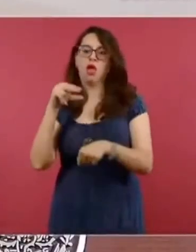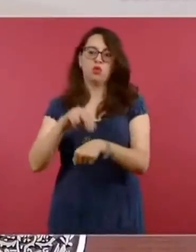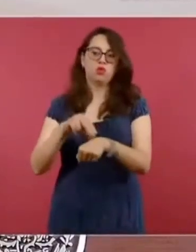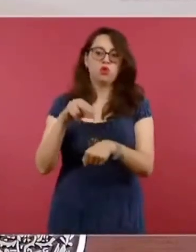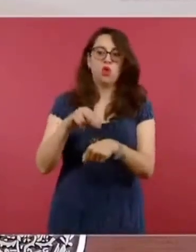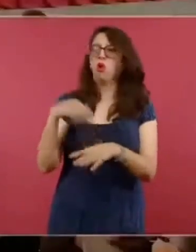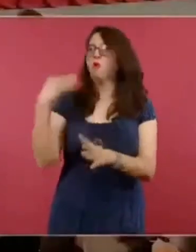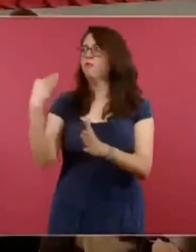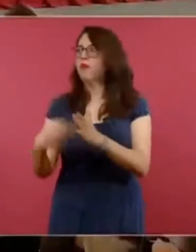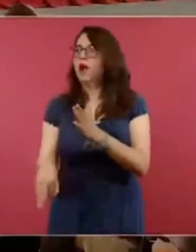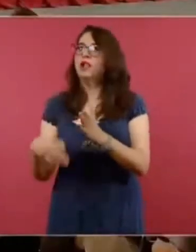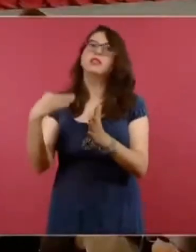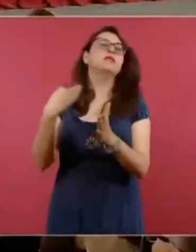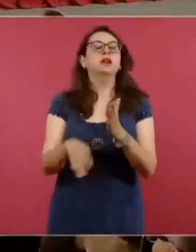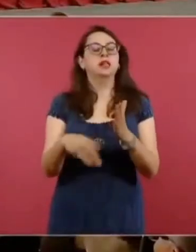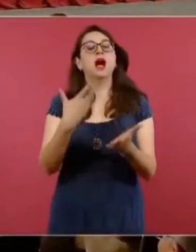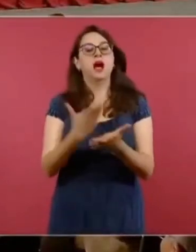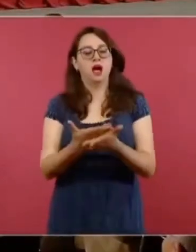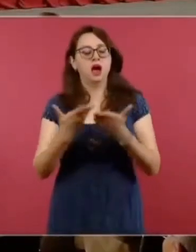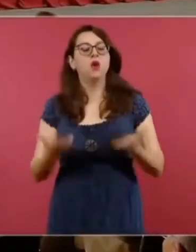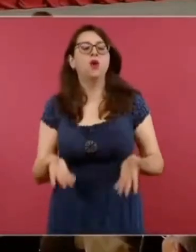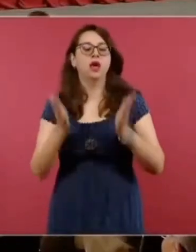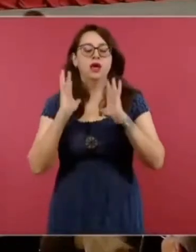cirugías para lo que fueron construidos.